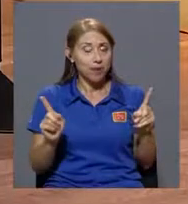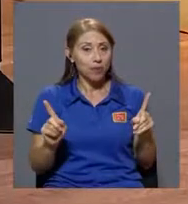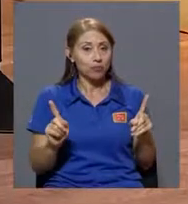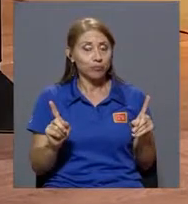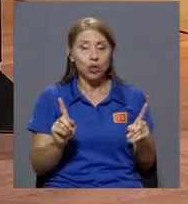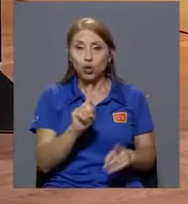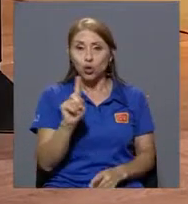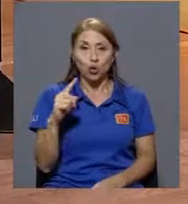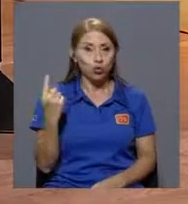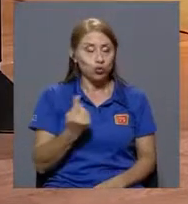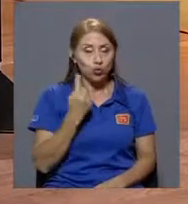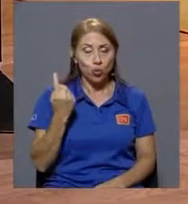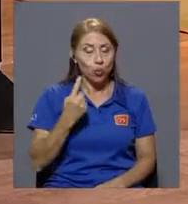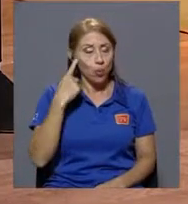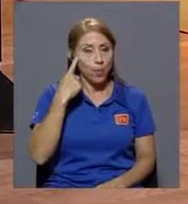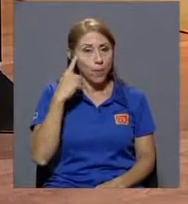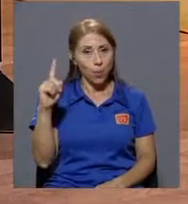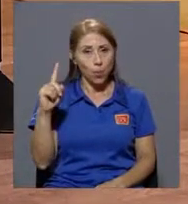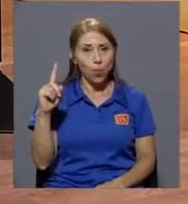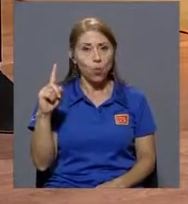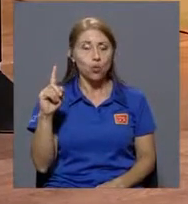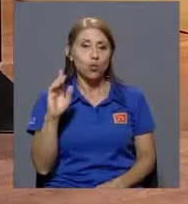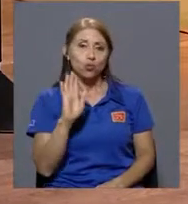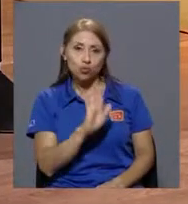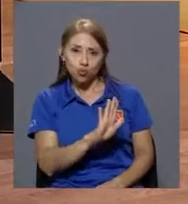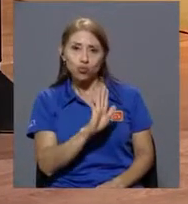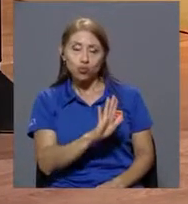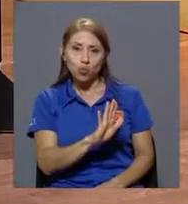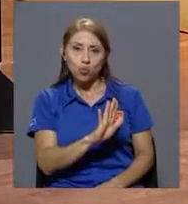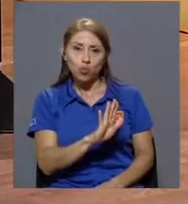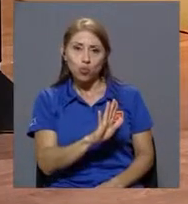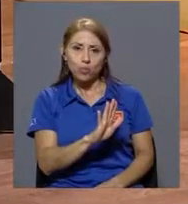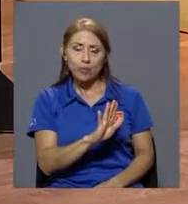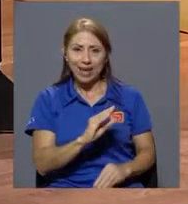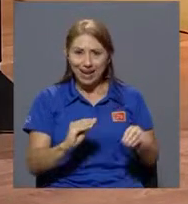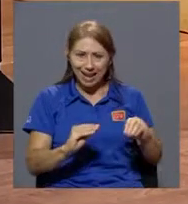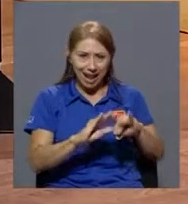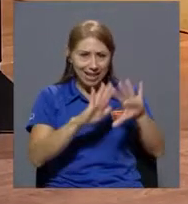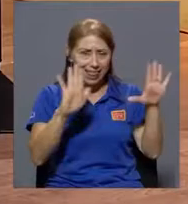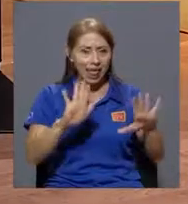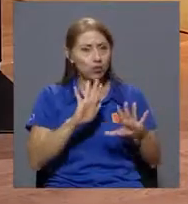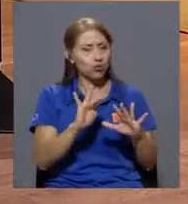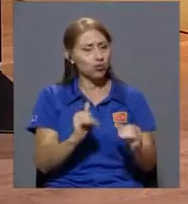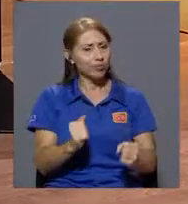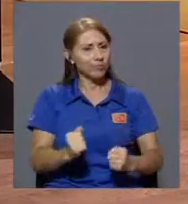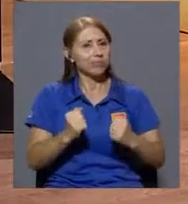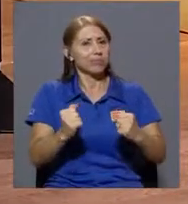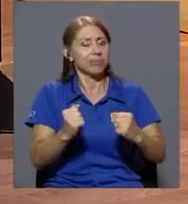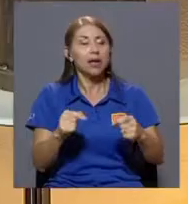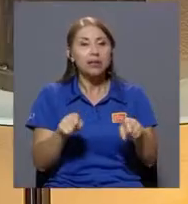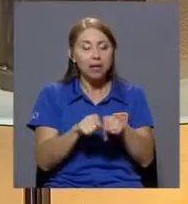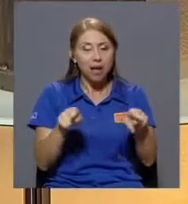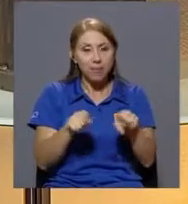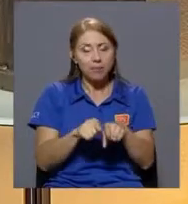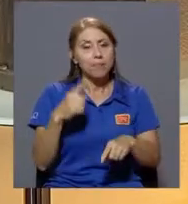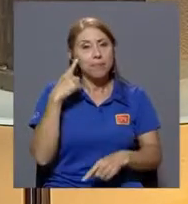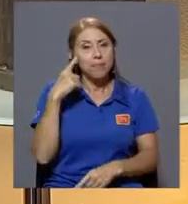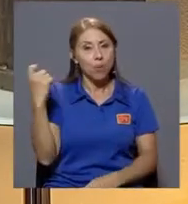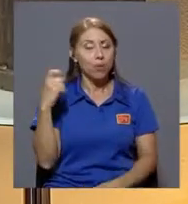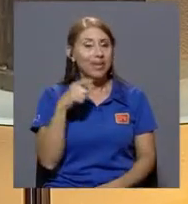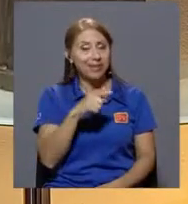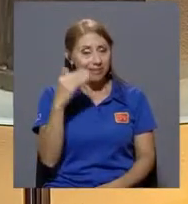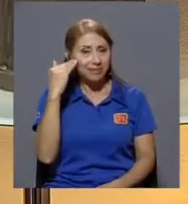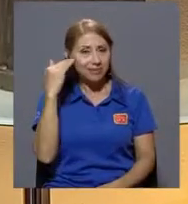No solo por su claridad, por su coraje, por su valentía, sino también porque